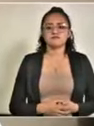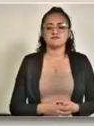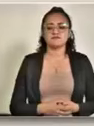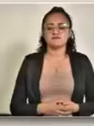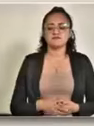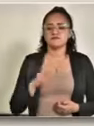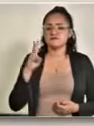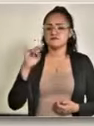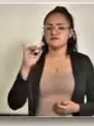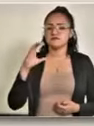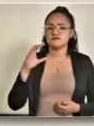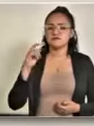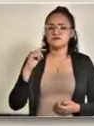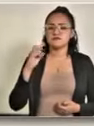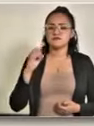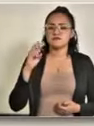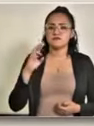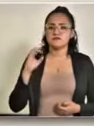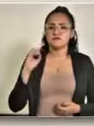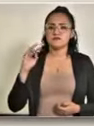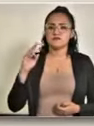Víctor Ordóñez, Canal 13.